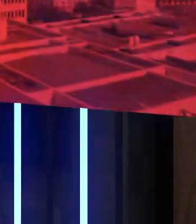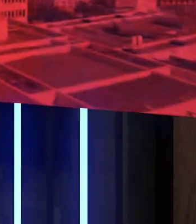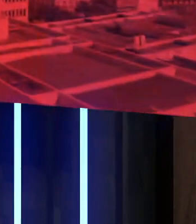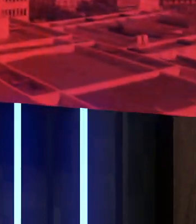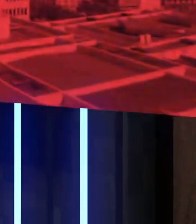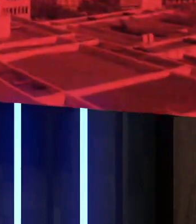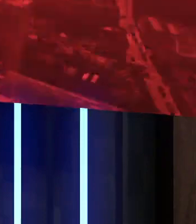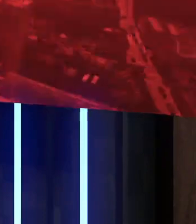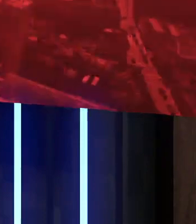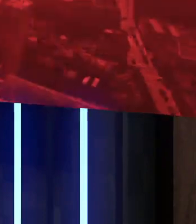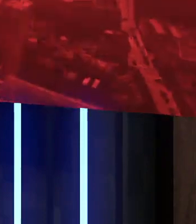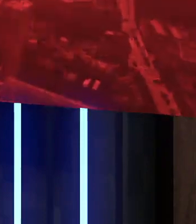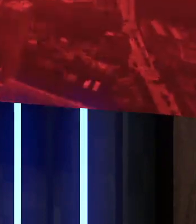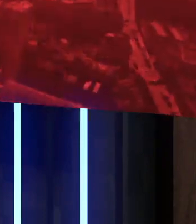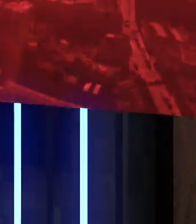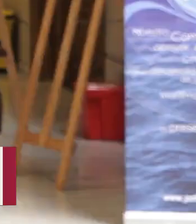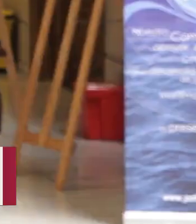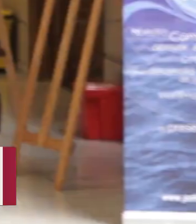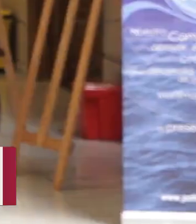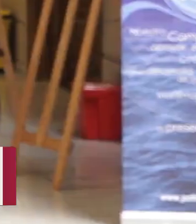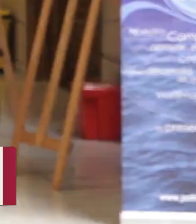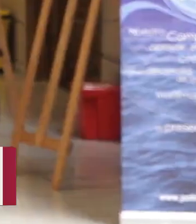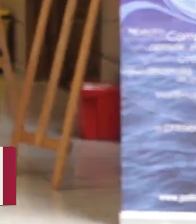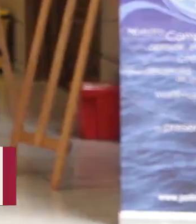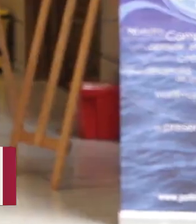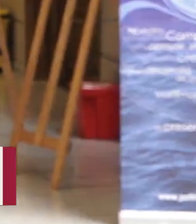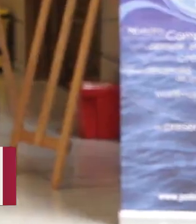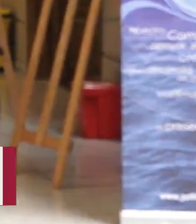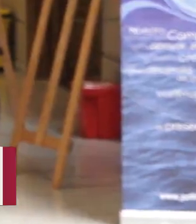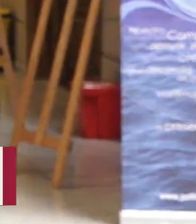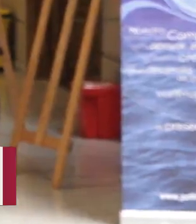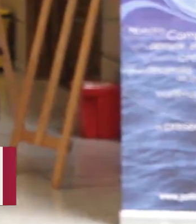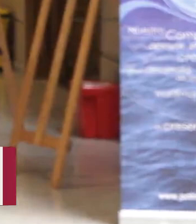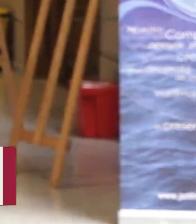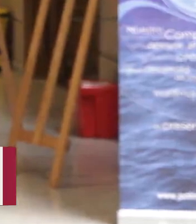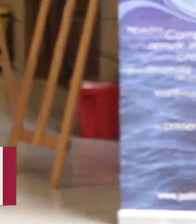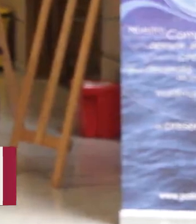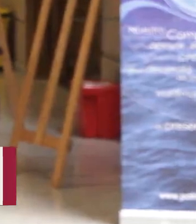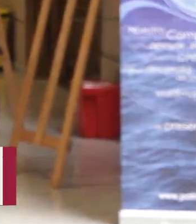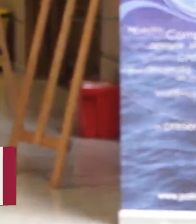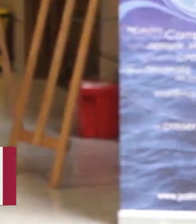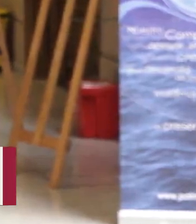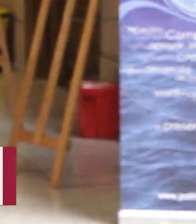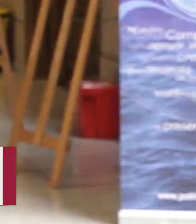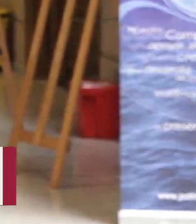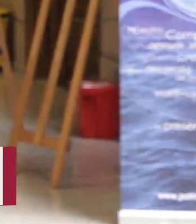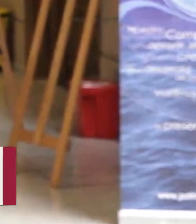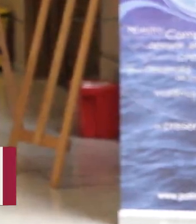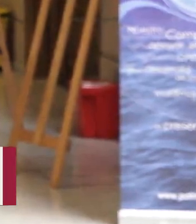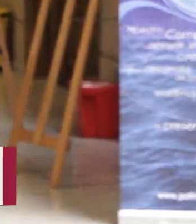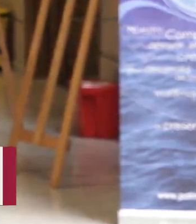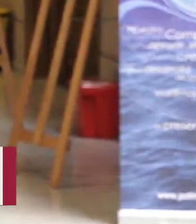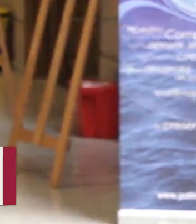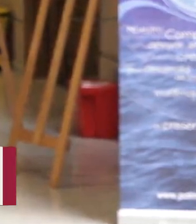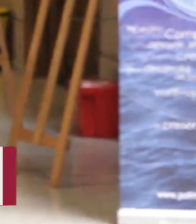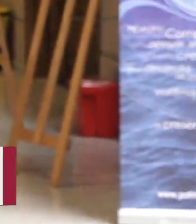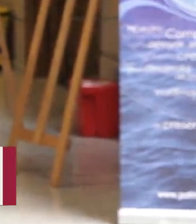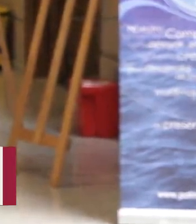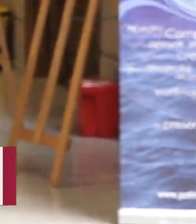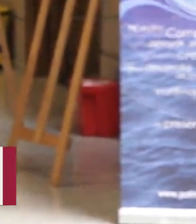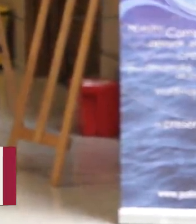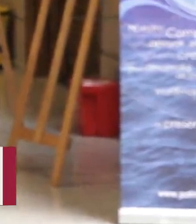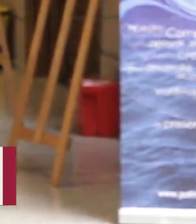situación de vulnerabilidad. No hay beneficios nuevos, son los mismos beneficios que ya existen, y lo que se genera finalmente es